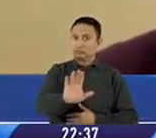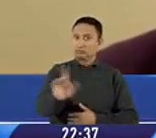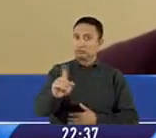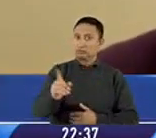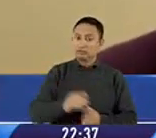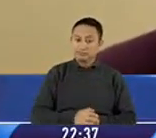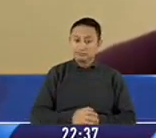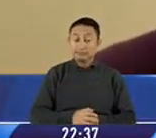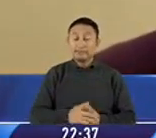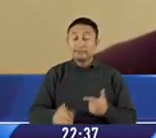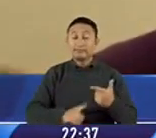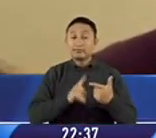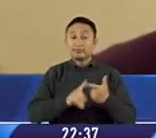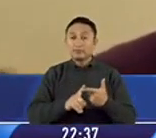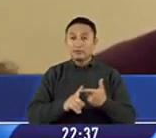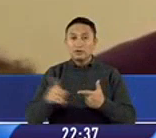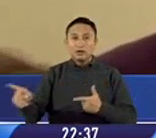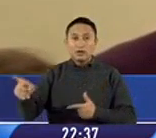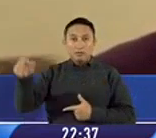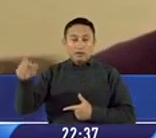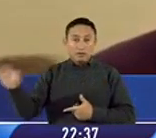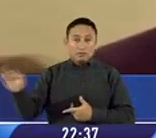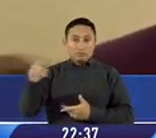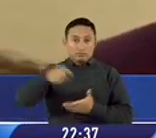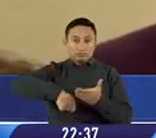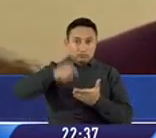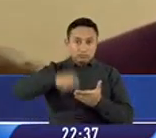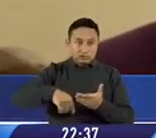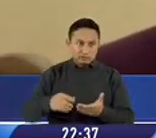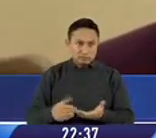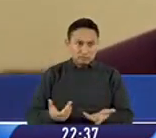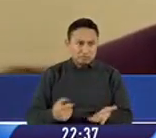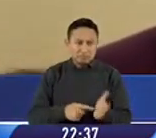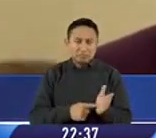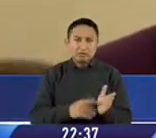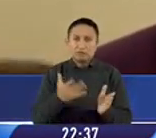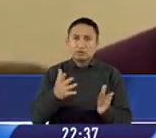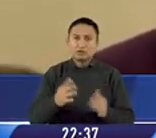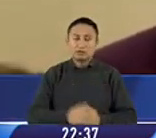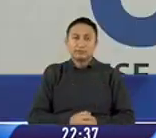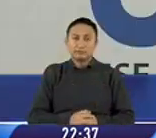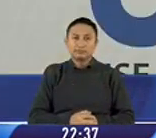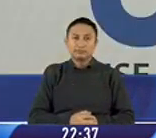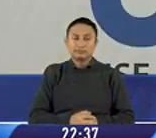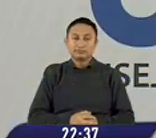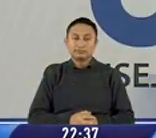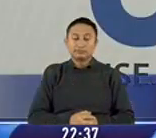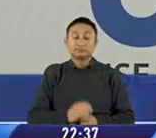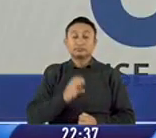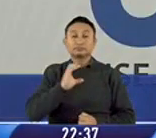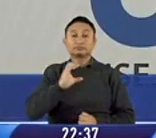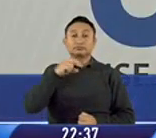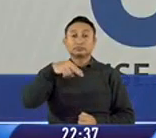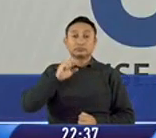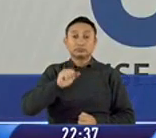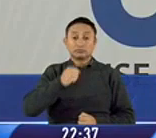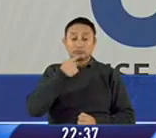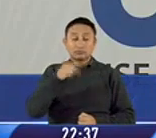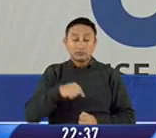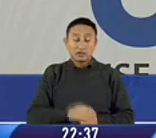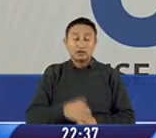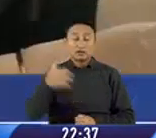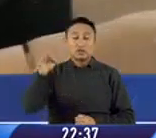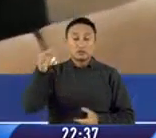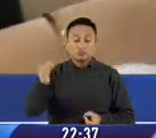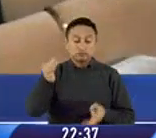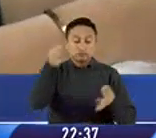además de esto tampoco firma el representante legal del Movimiento Construye. El CNE ha confirmado la entrega del documento